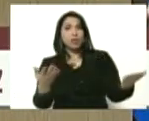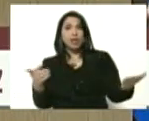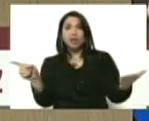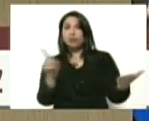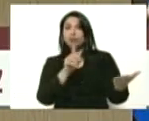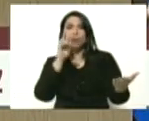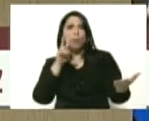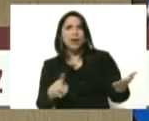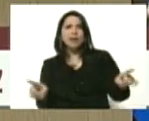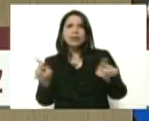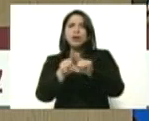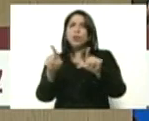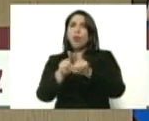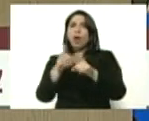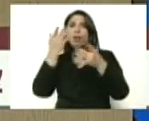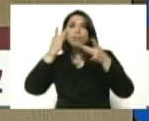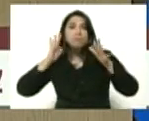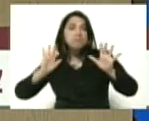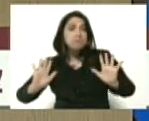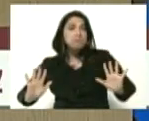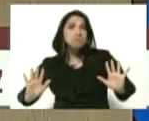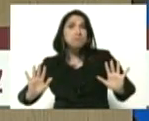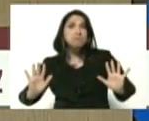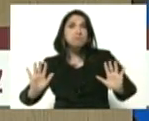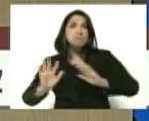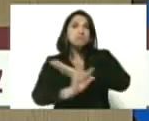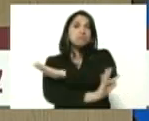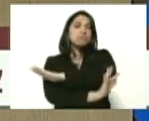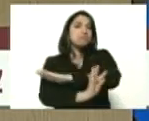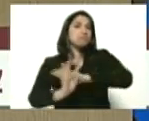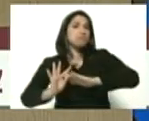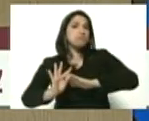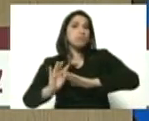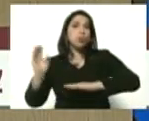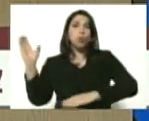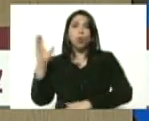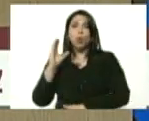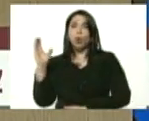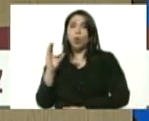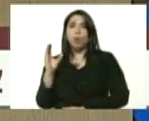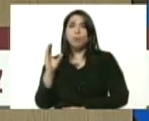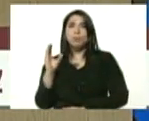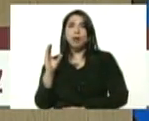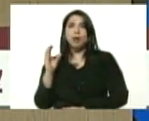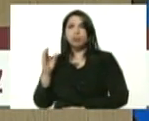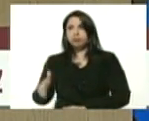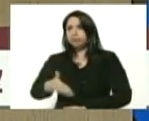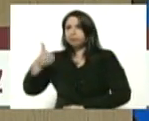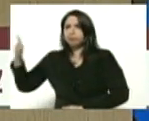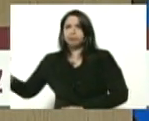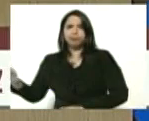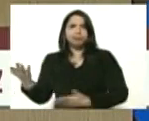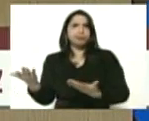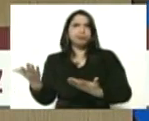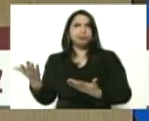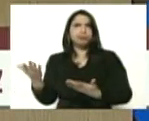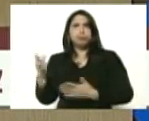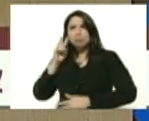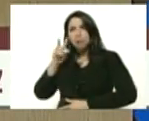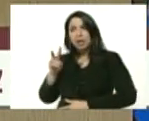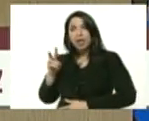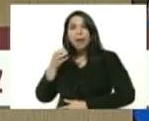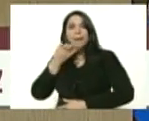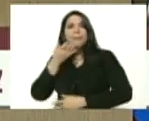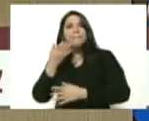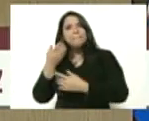similar, ni remotamente, en la frontera de Colombia, del lado allá, del lado de Colombia, en la frontera de Venezuela, pero del lado